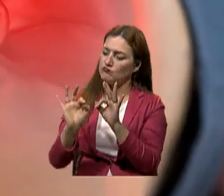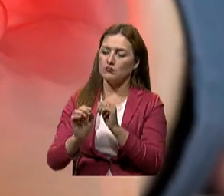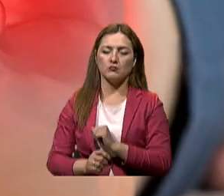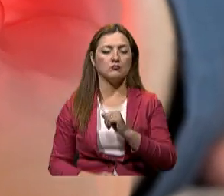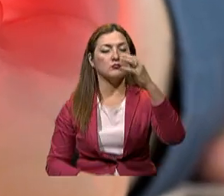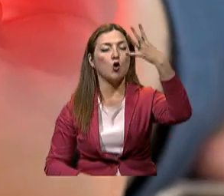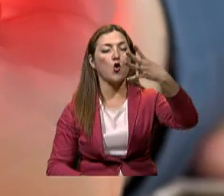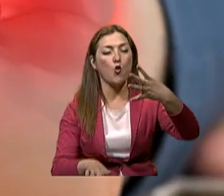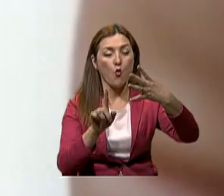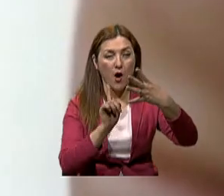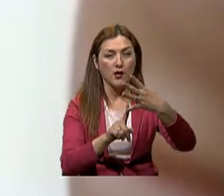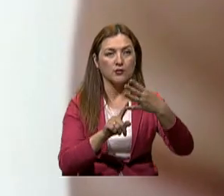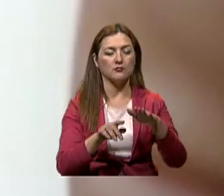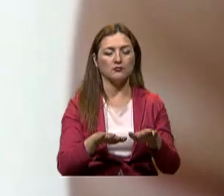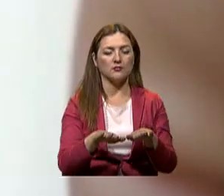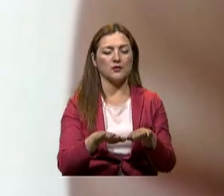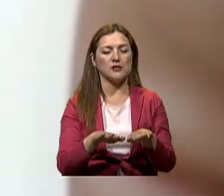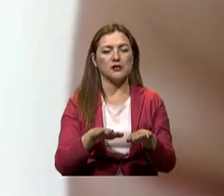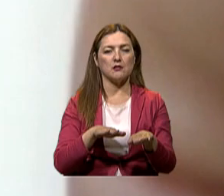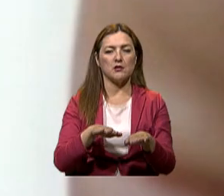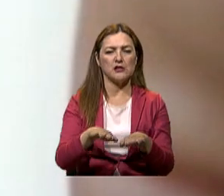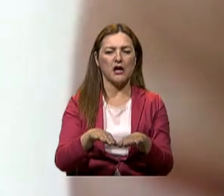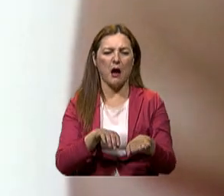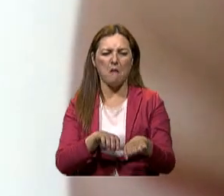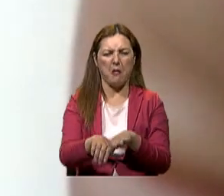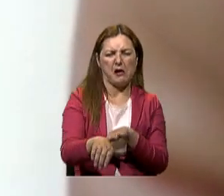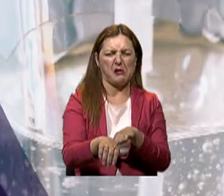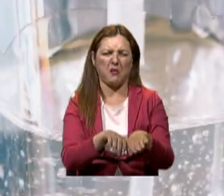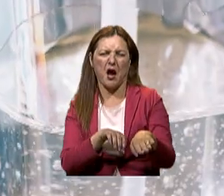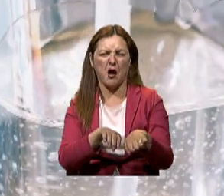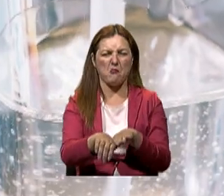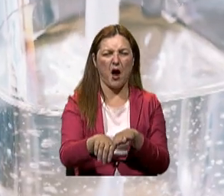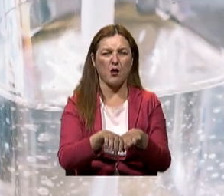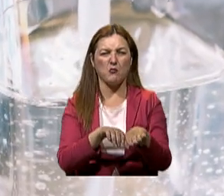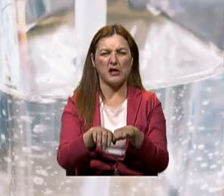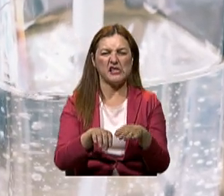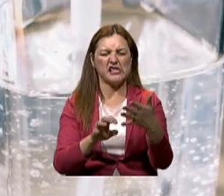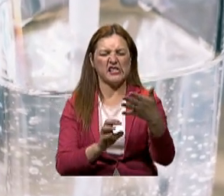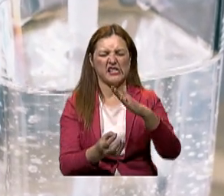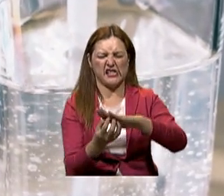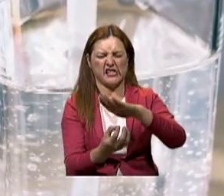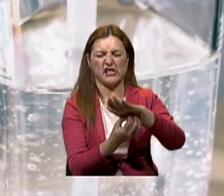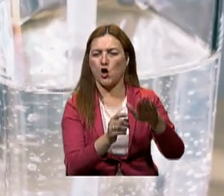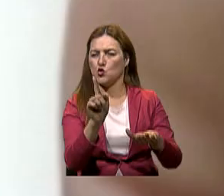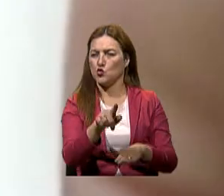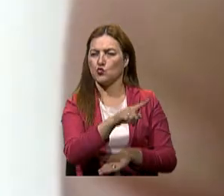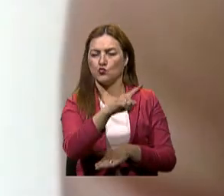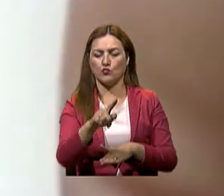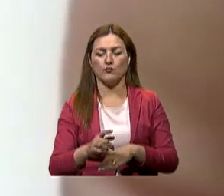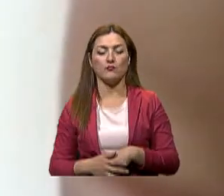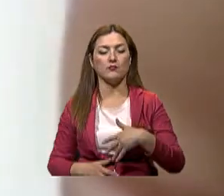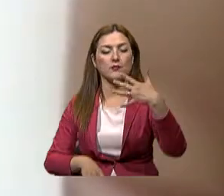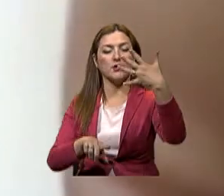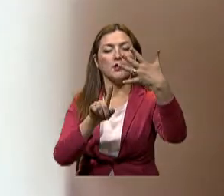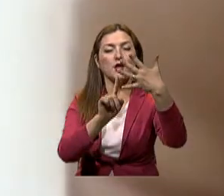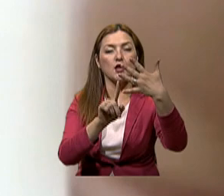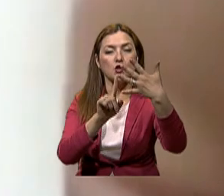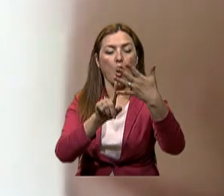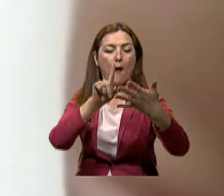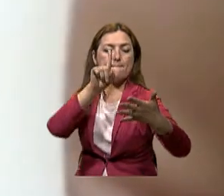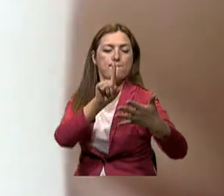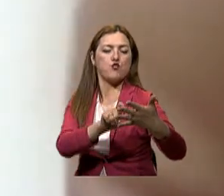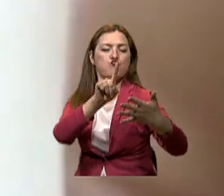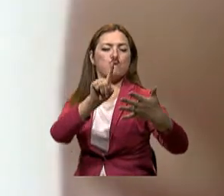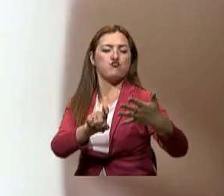Cuarto, evita la fricción. La fricción lo que nos trae es callosidad. Quinto, no uses alcohol o perfumes. Entonces, al usar productos